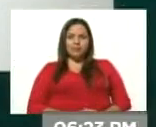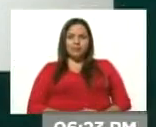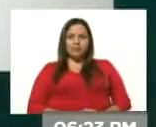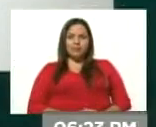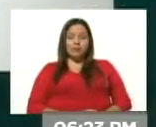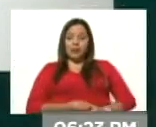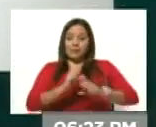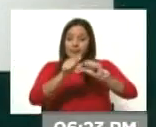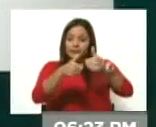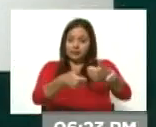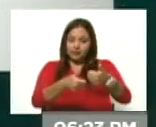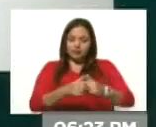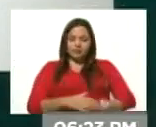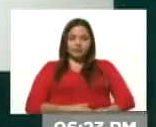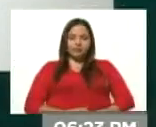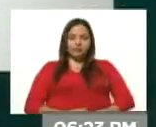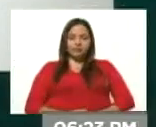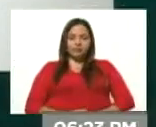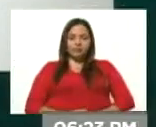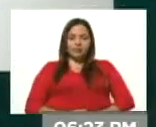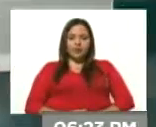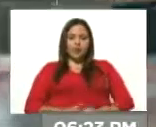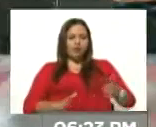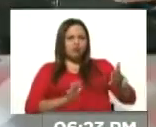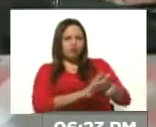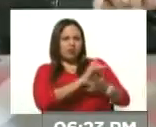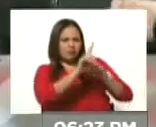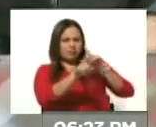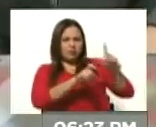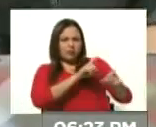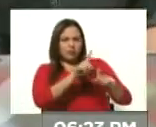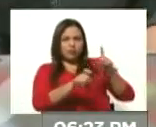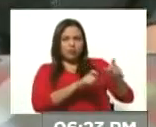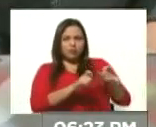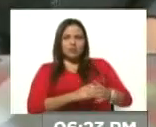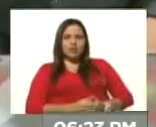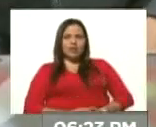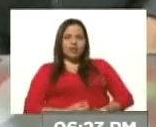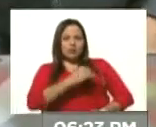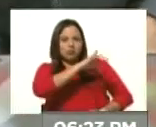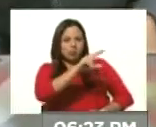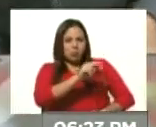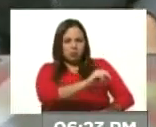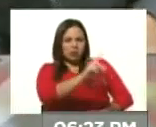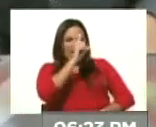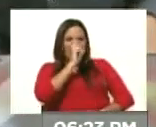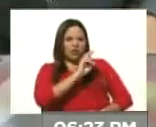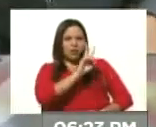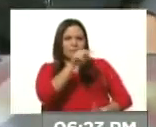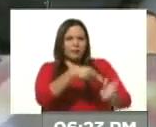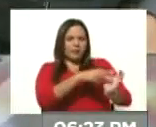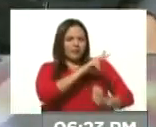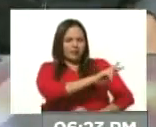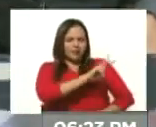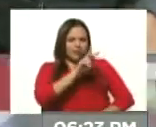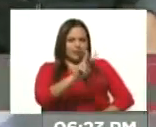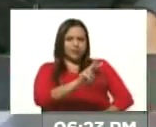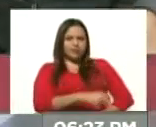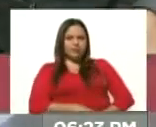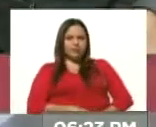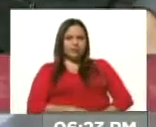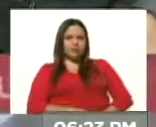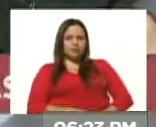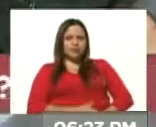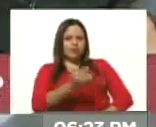uno de los capítulos de esta encuesta de the monitor país del monitor país de junio del 2022 el trata